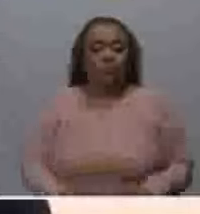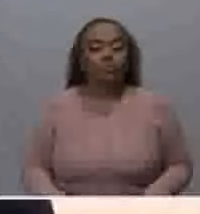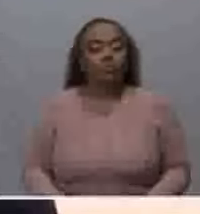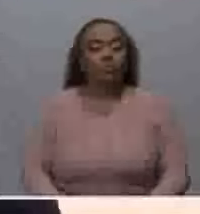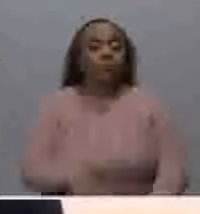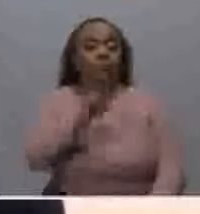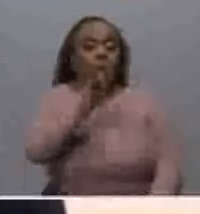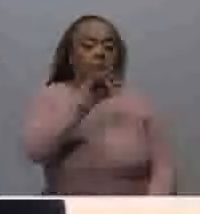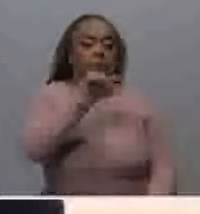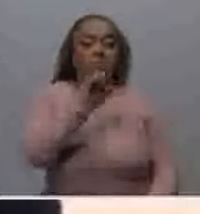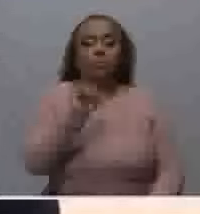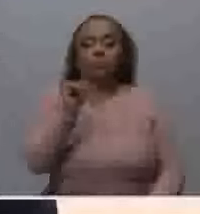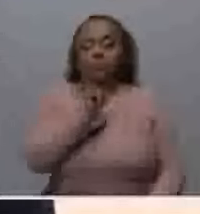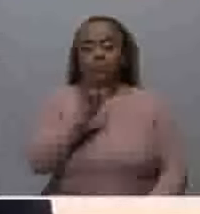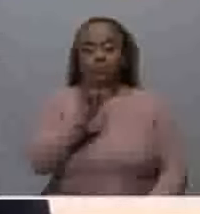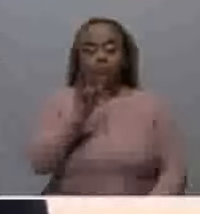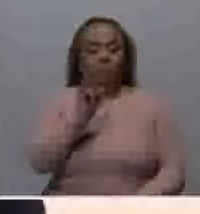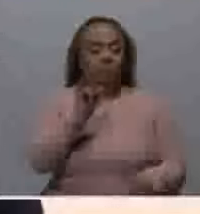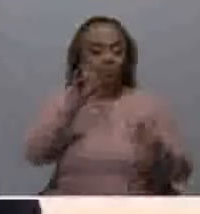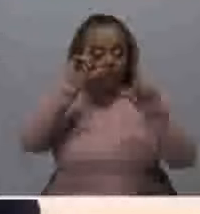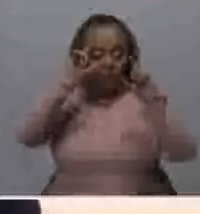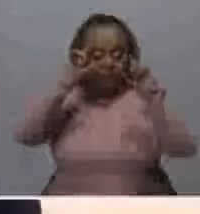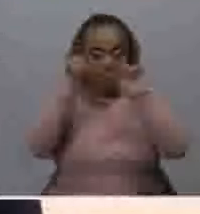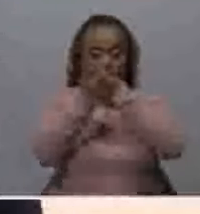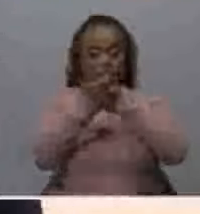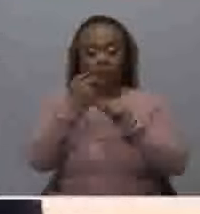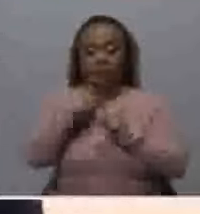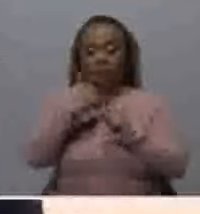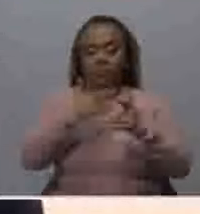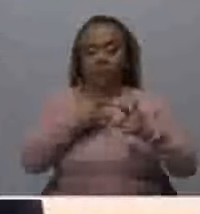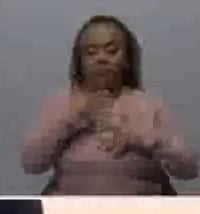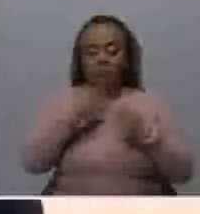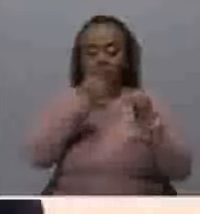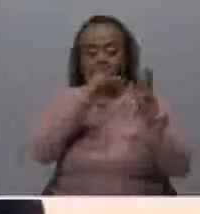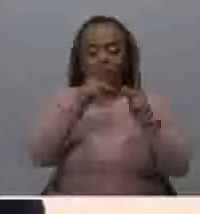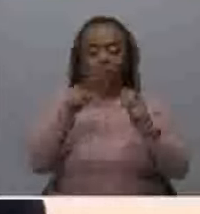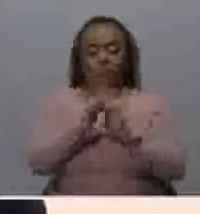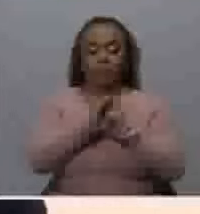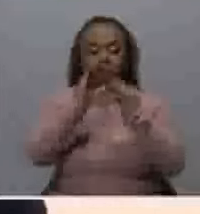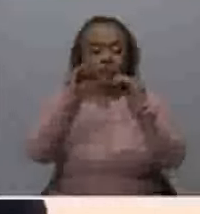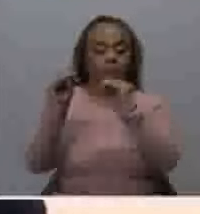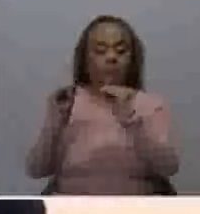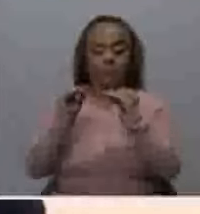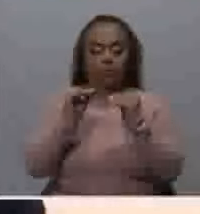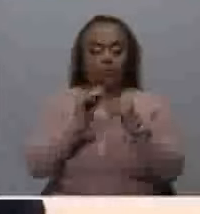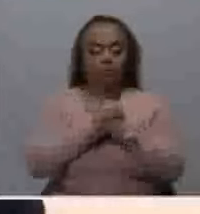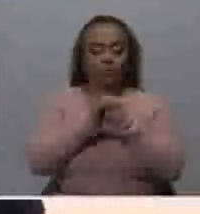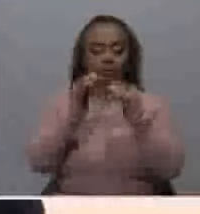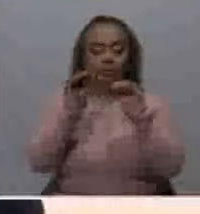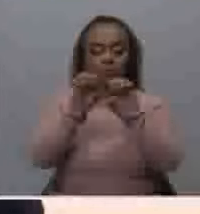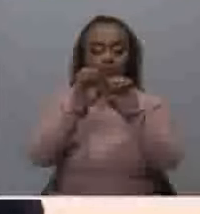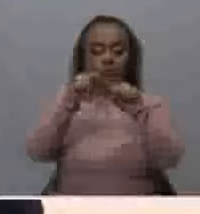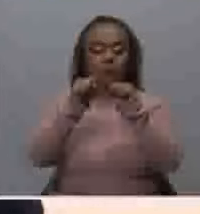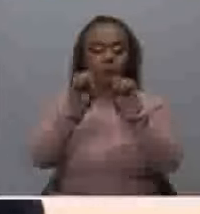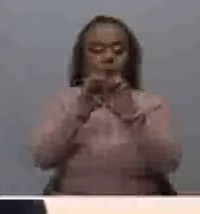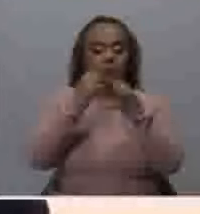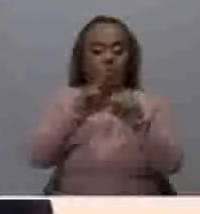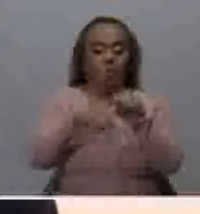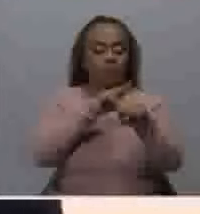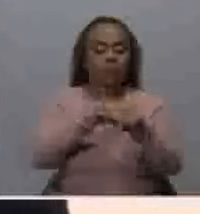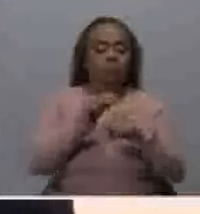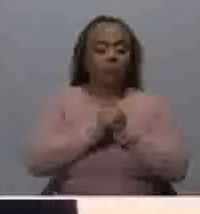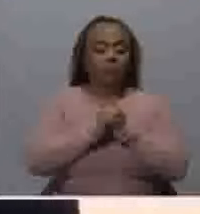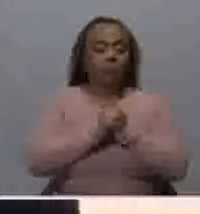Vivas le da como vuelta al clic, porque yo he percibido que mucha gente habla de las posibilidades de la selección en la Copa